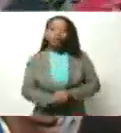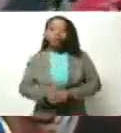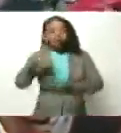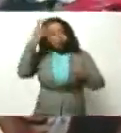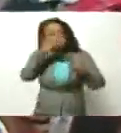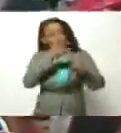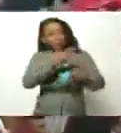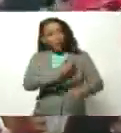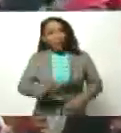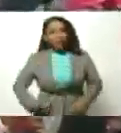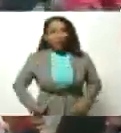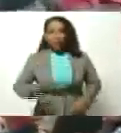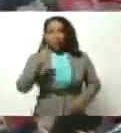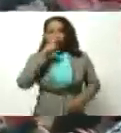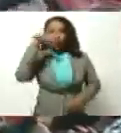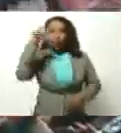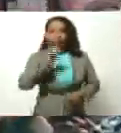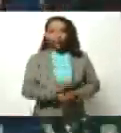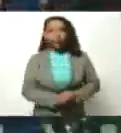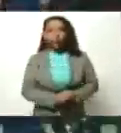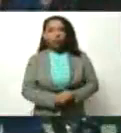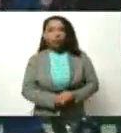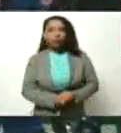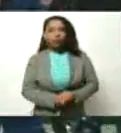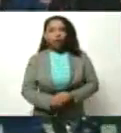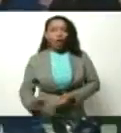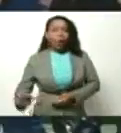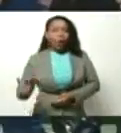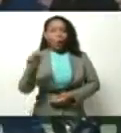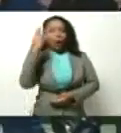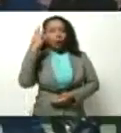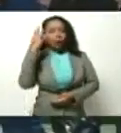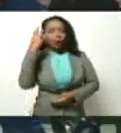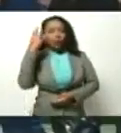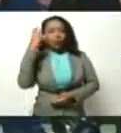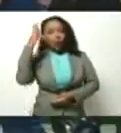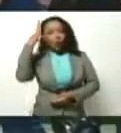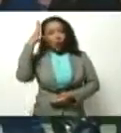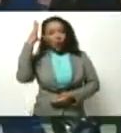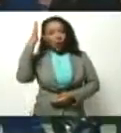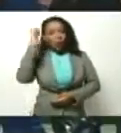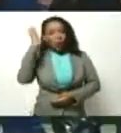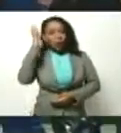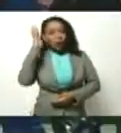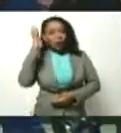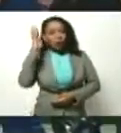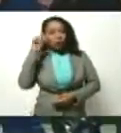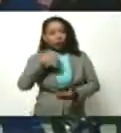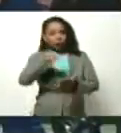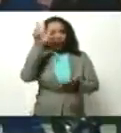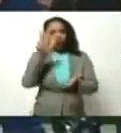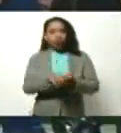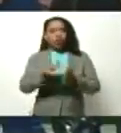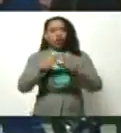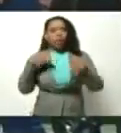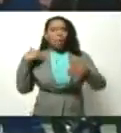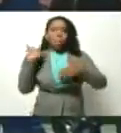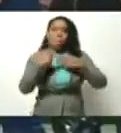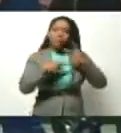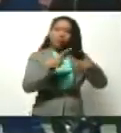instrucción de nuestro presidente Nicolás Maduro moros en el cuarto congreso aprobó todo un proceso de